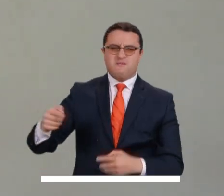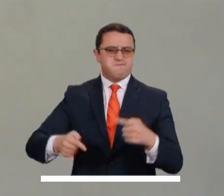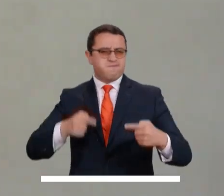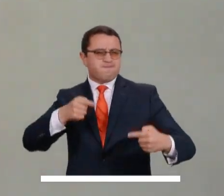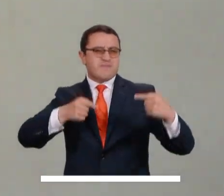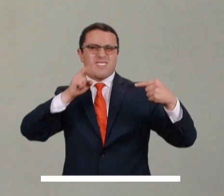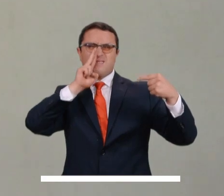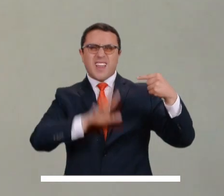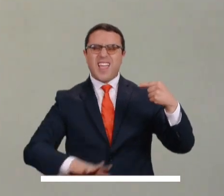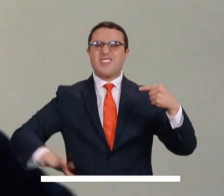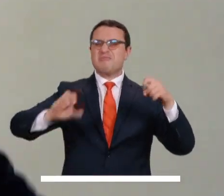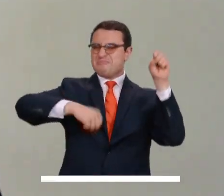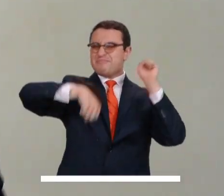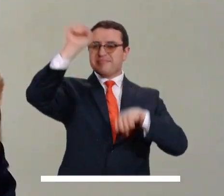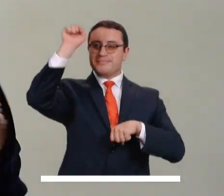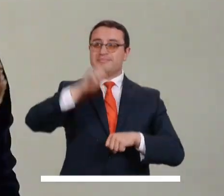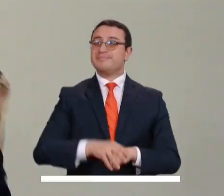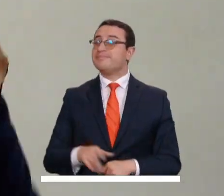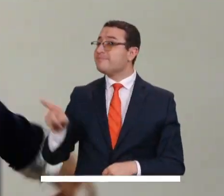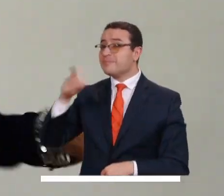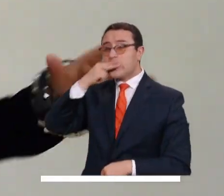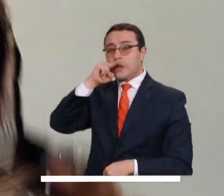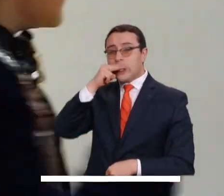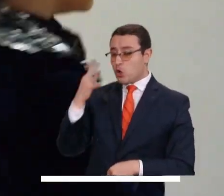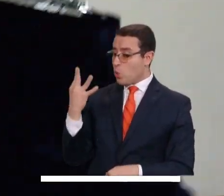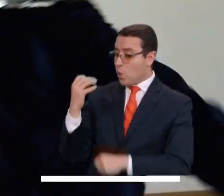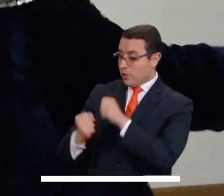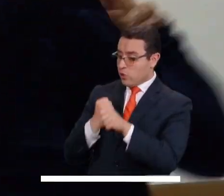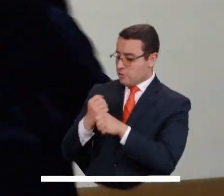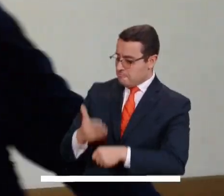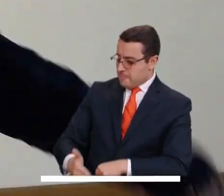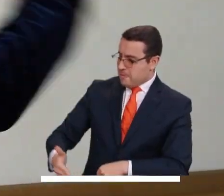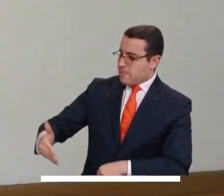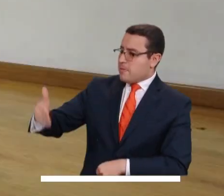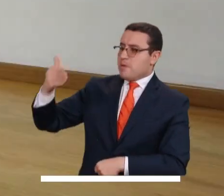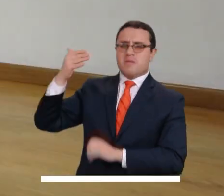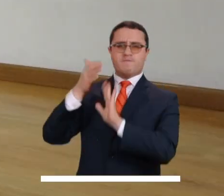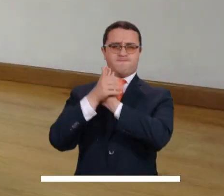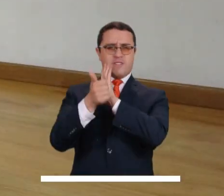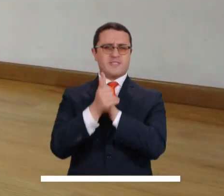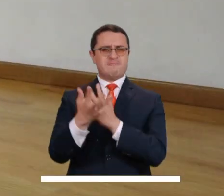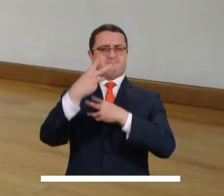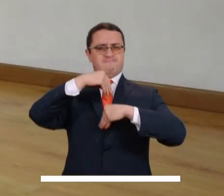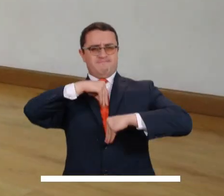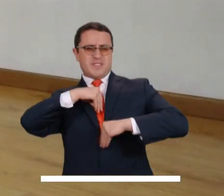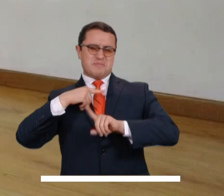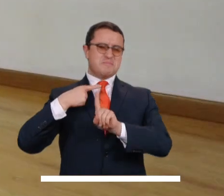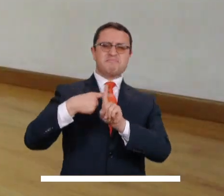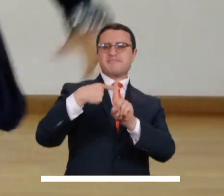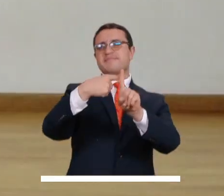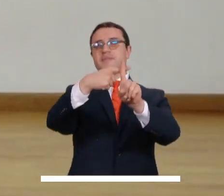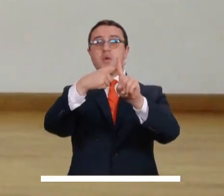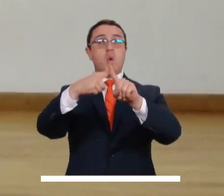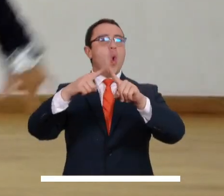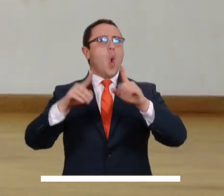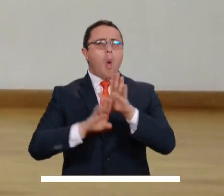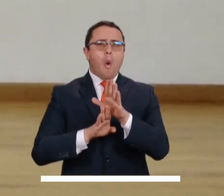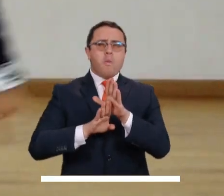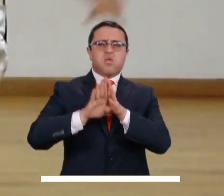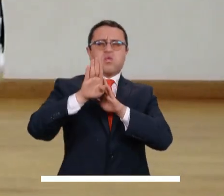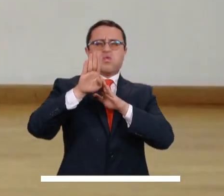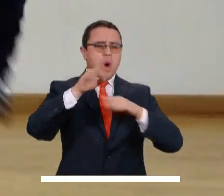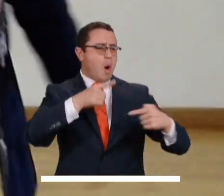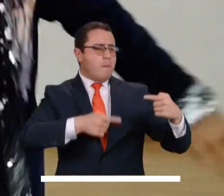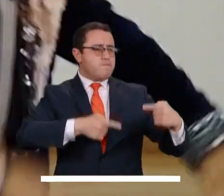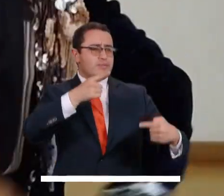nacionales. Esteban Bustos Mejía baila desde los 4 años. Su talento para la danza, sumado a su carisma, lo ha catapultado a importantes eventos